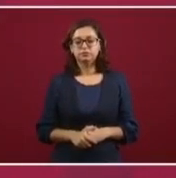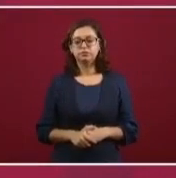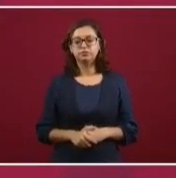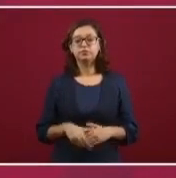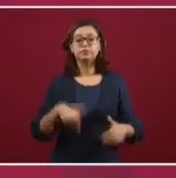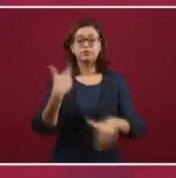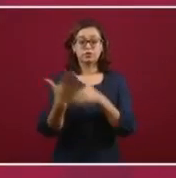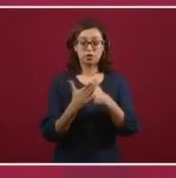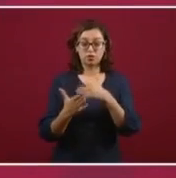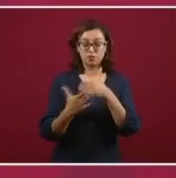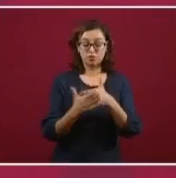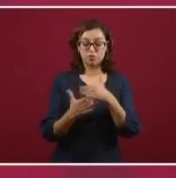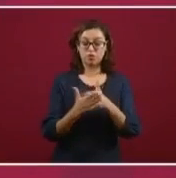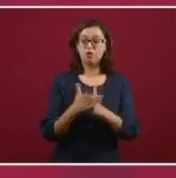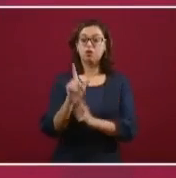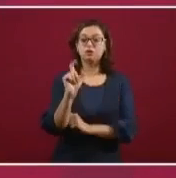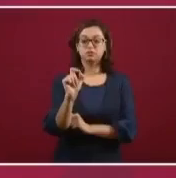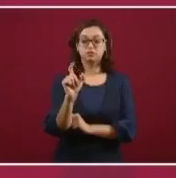del 20 de